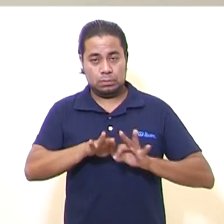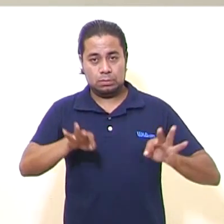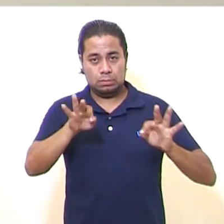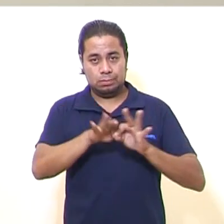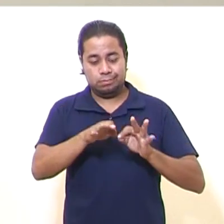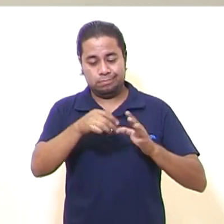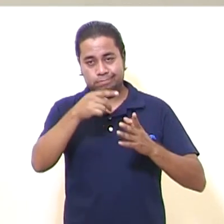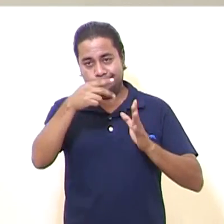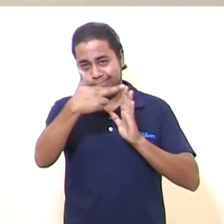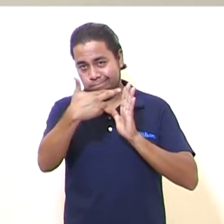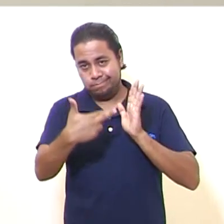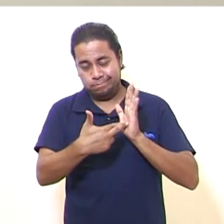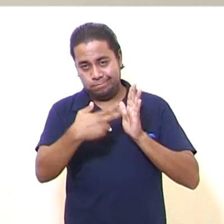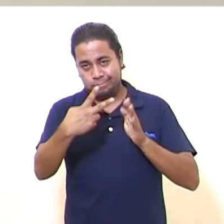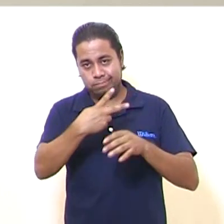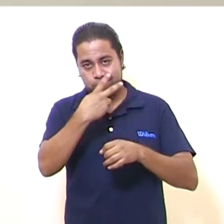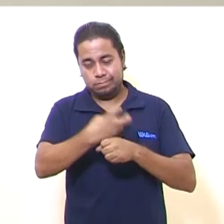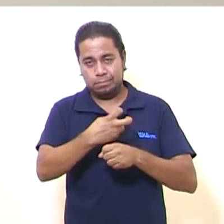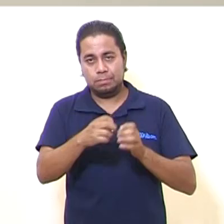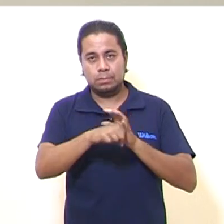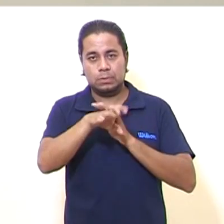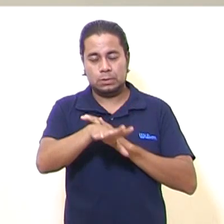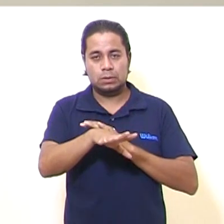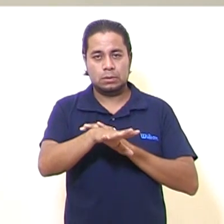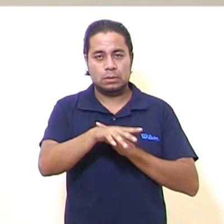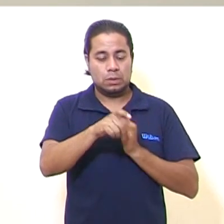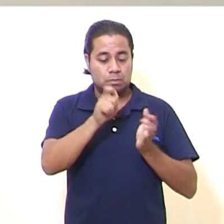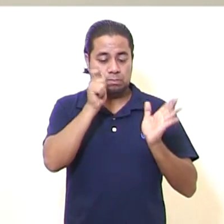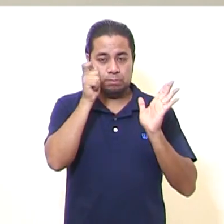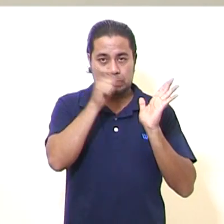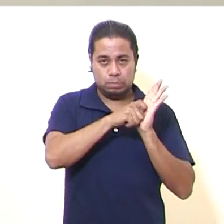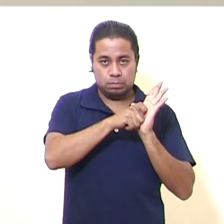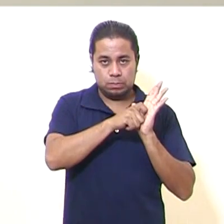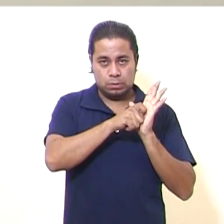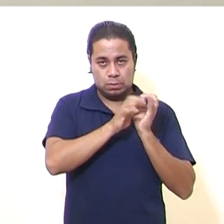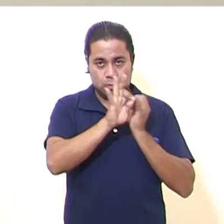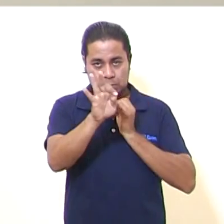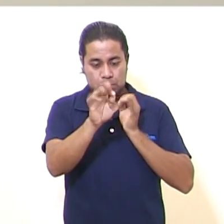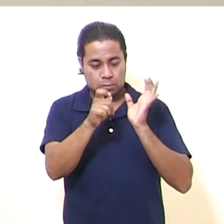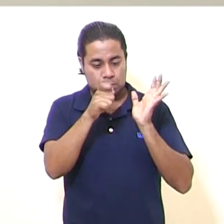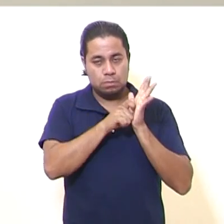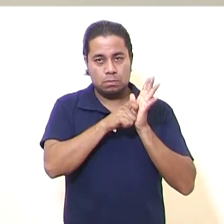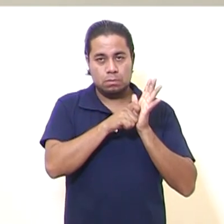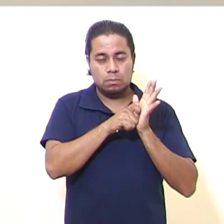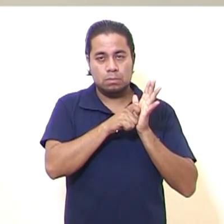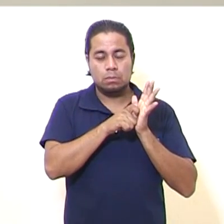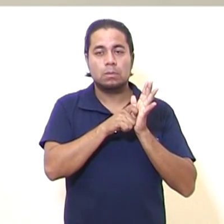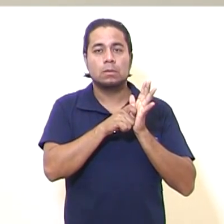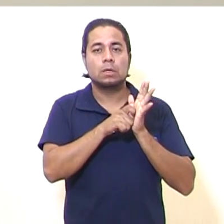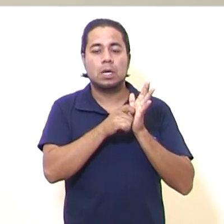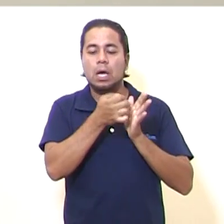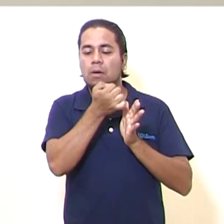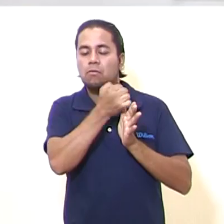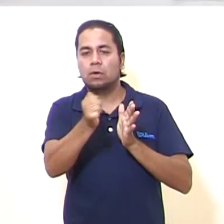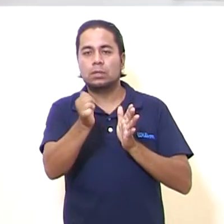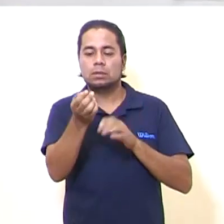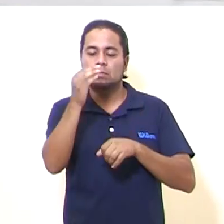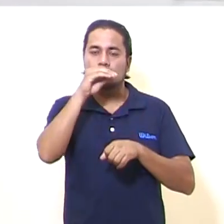tú debes de entender es que después de todo punto final va a ir una